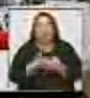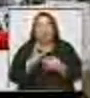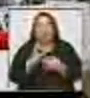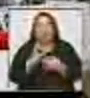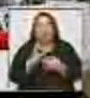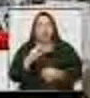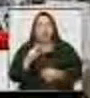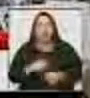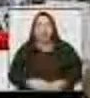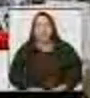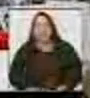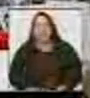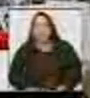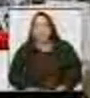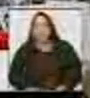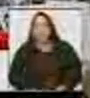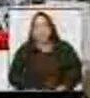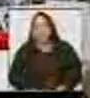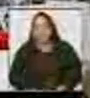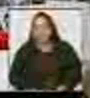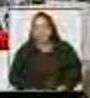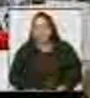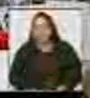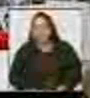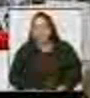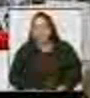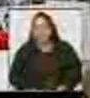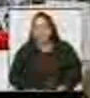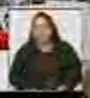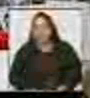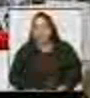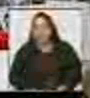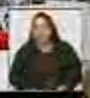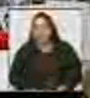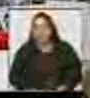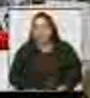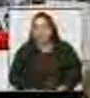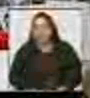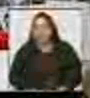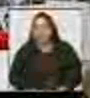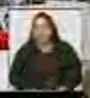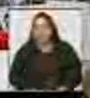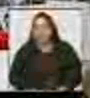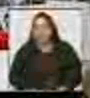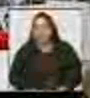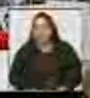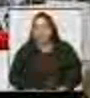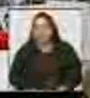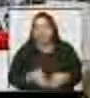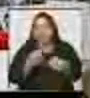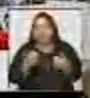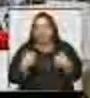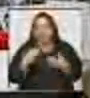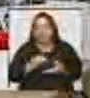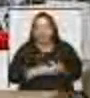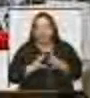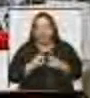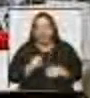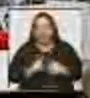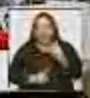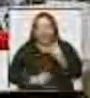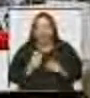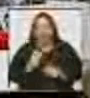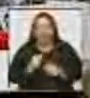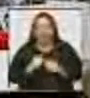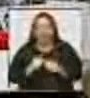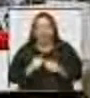la CTS, disculparán, salvo algunas excepciones, no es realmente un sistema que nos permita tener un colchón que haga que